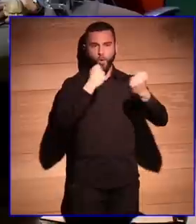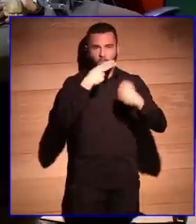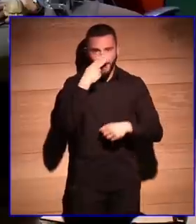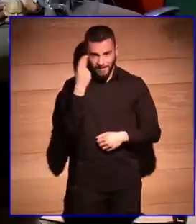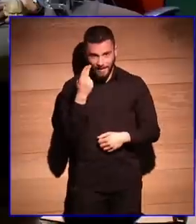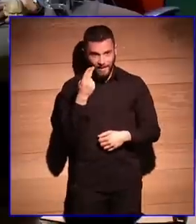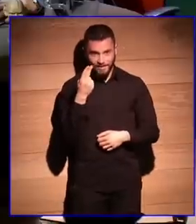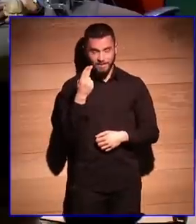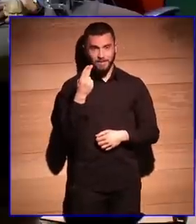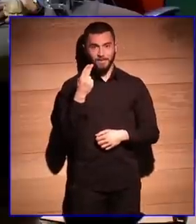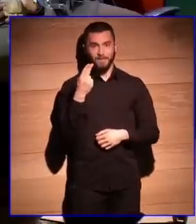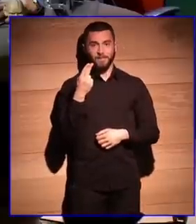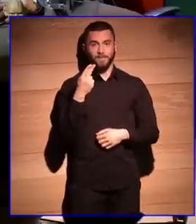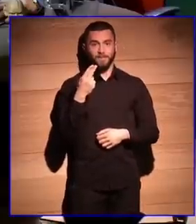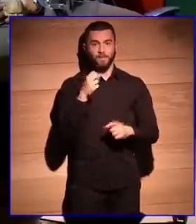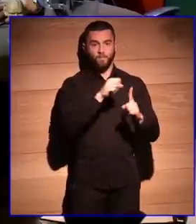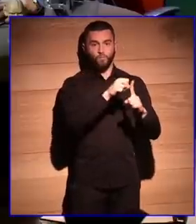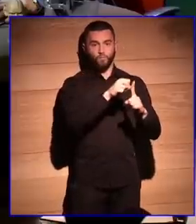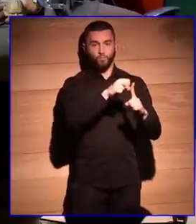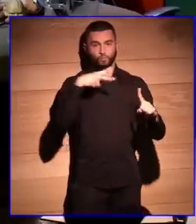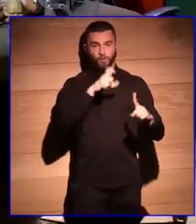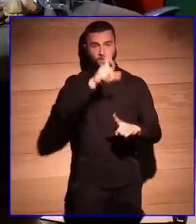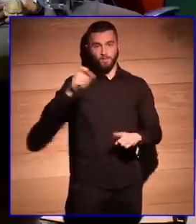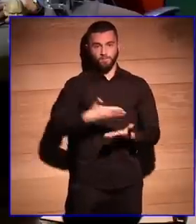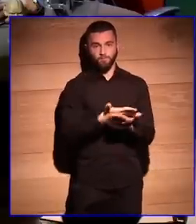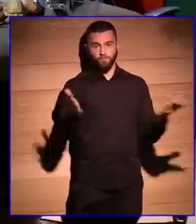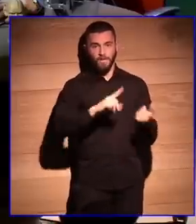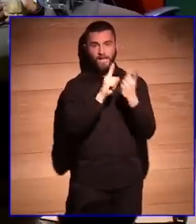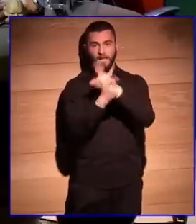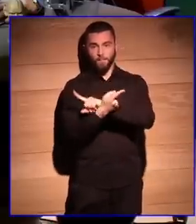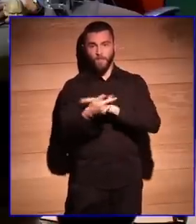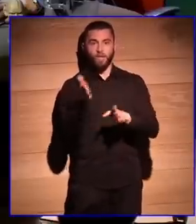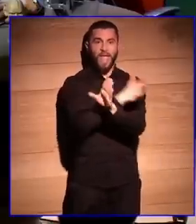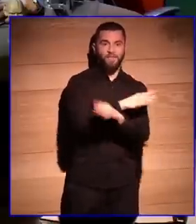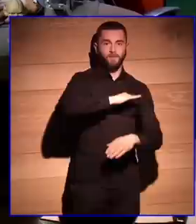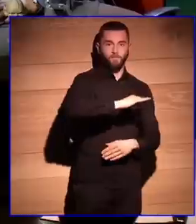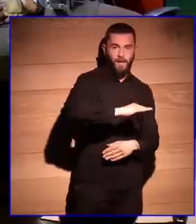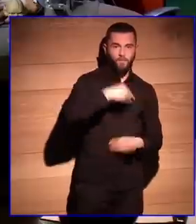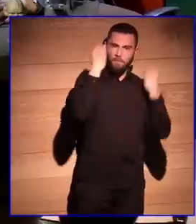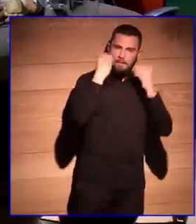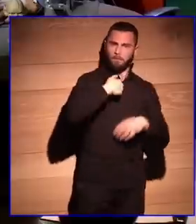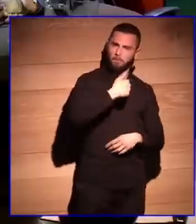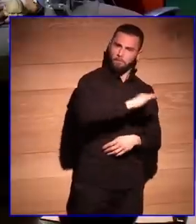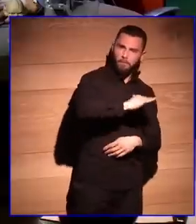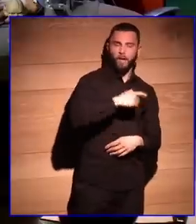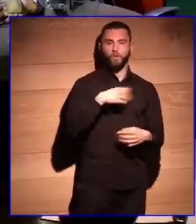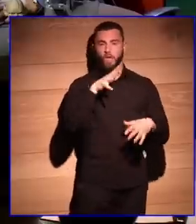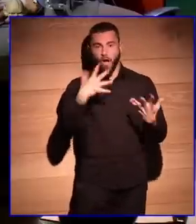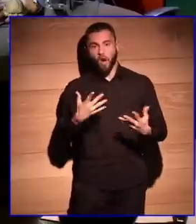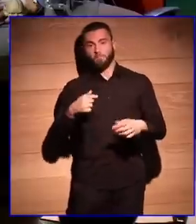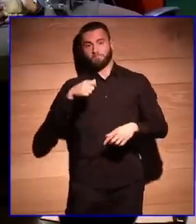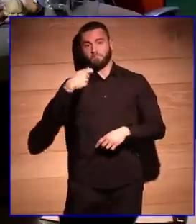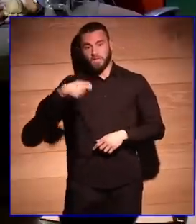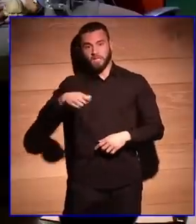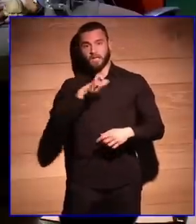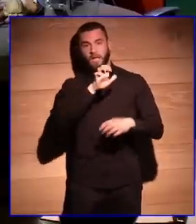¿Ha cambiado la visión de gente que podía ser considerada villana y que ahora mismo podría ser, pues no lo sé, a lo mejor presidente de los Estados